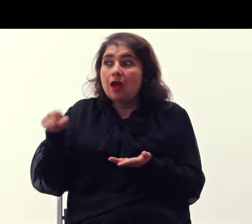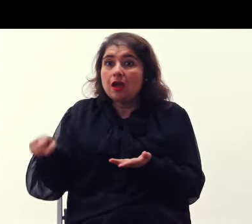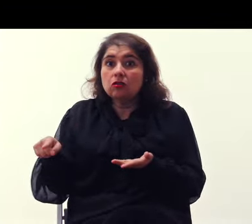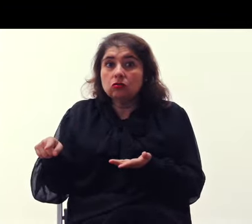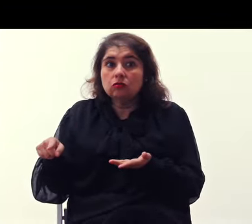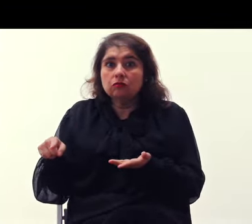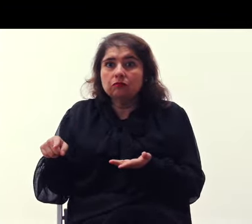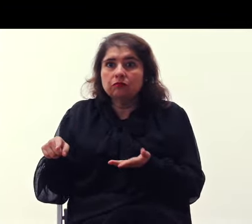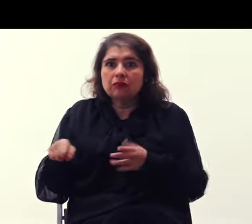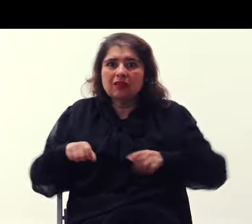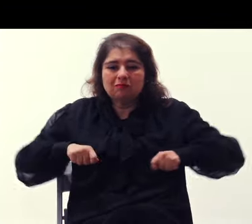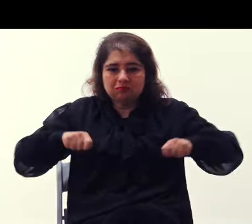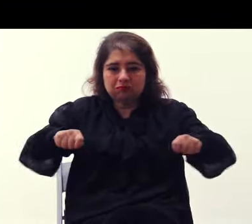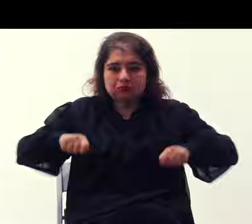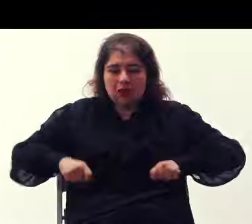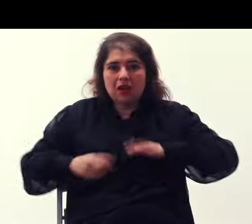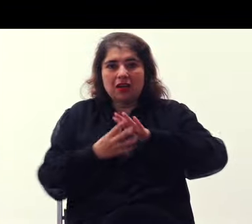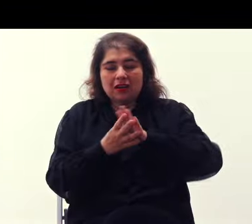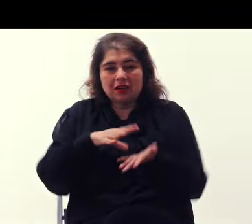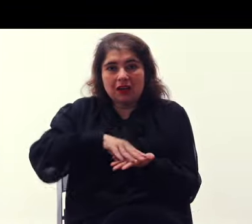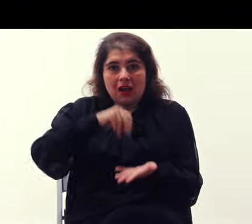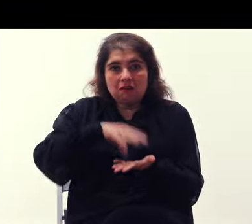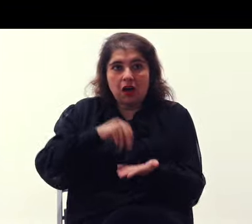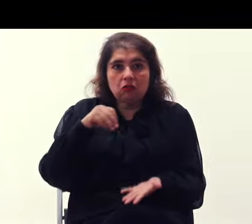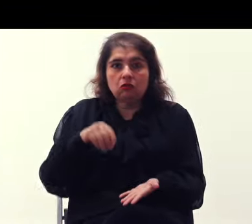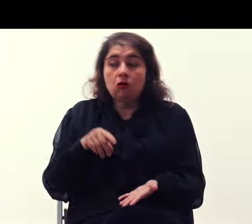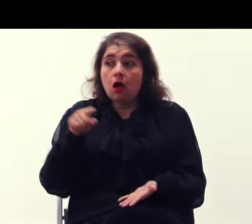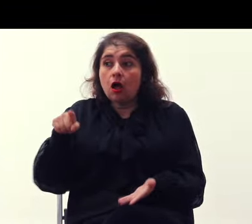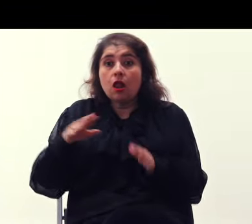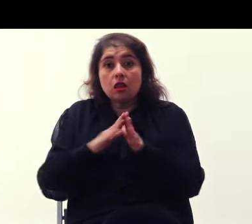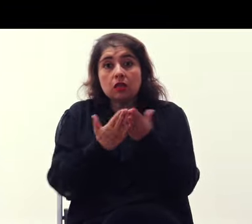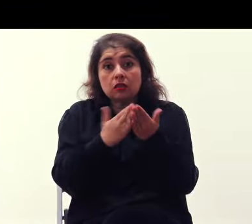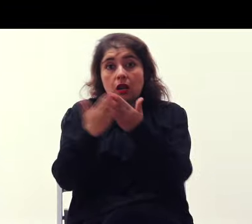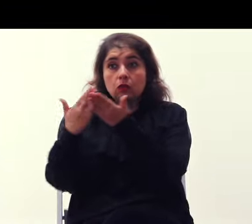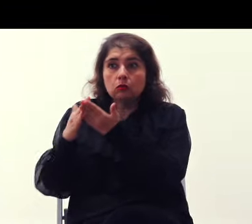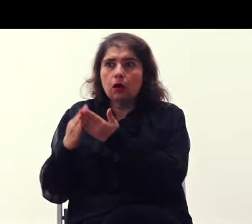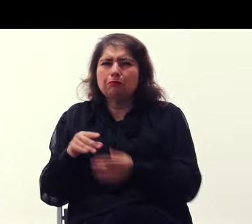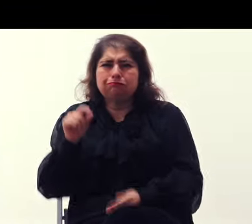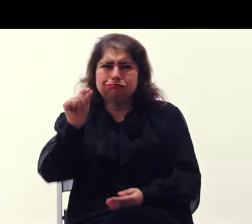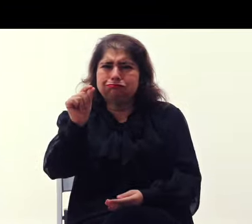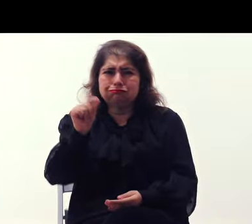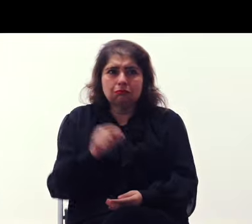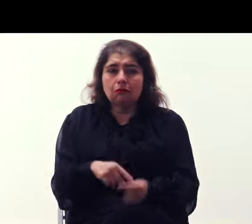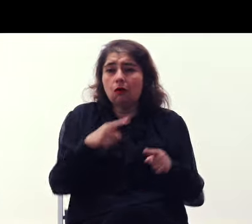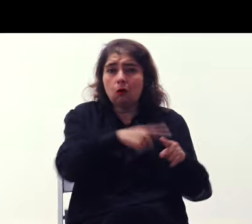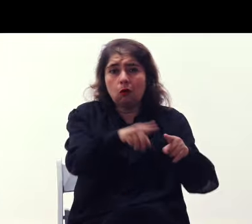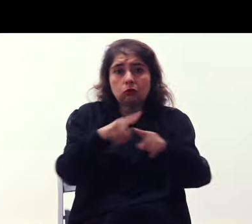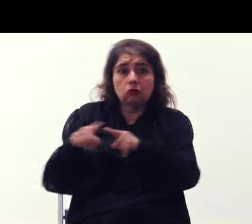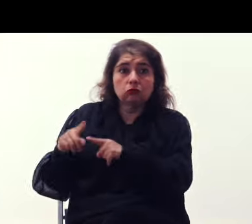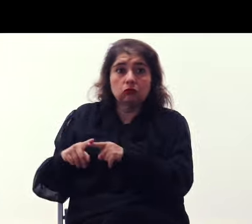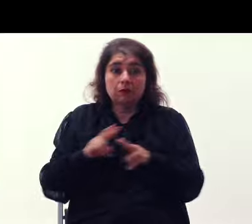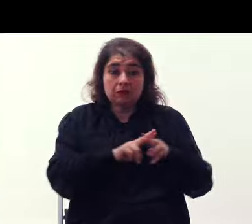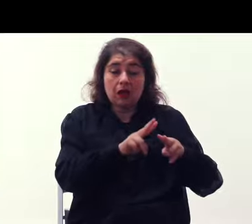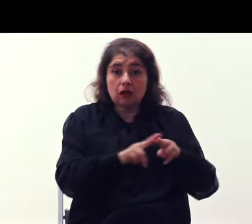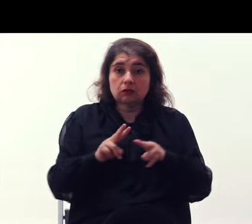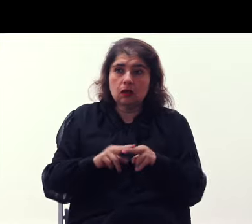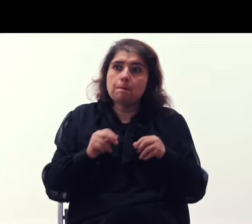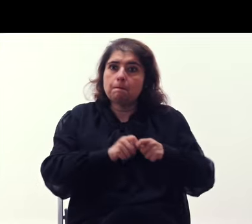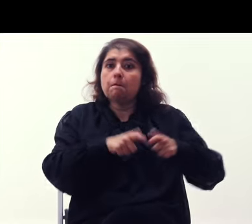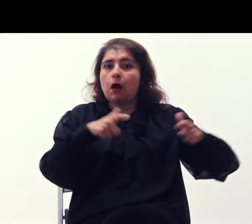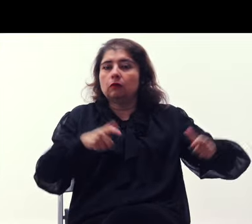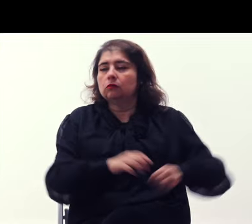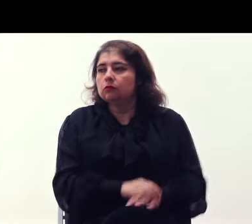el grabado es una práctica hoy día que en la historia del arte, en términos de literatura, ¿no es cierto?, es bastante marginal respecto de otros